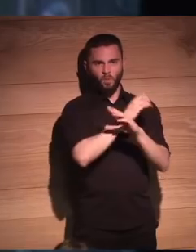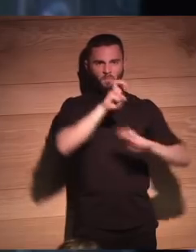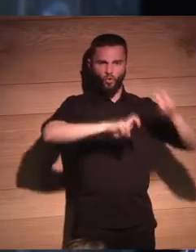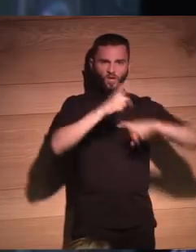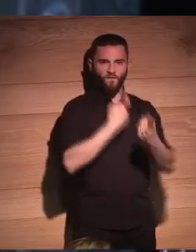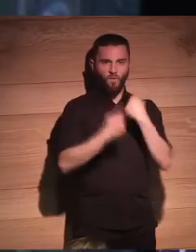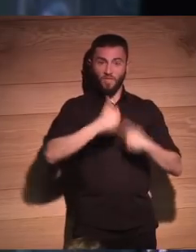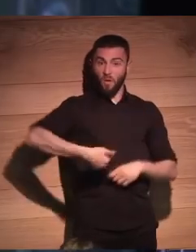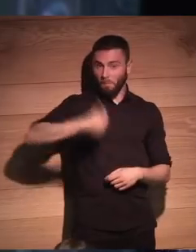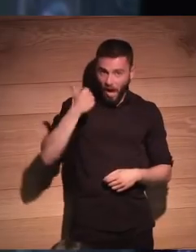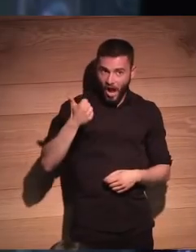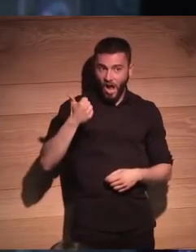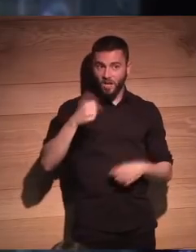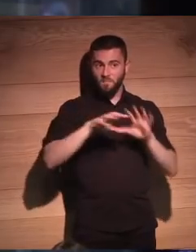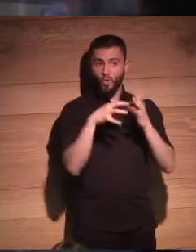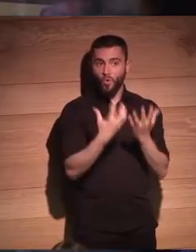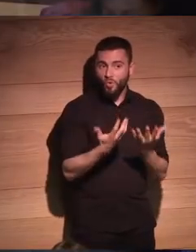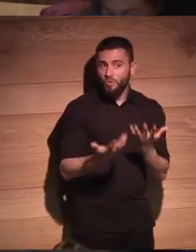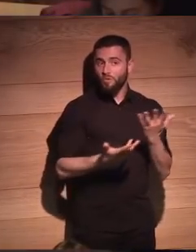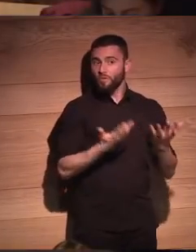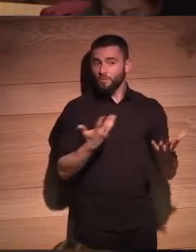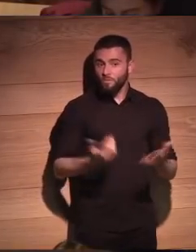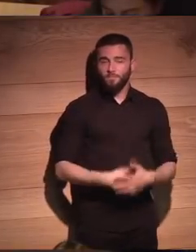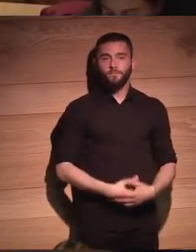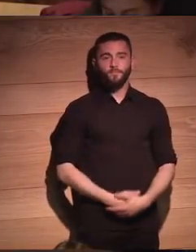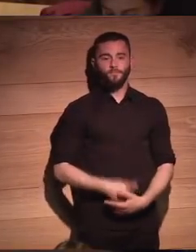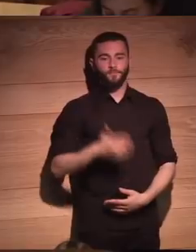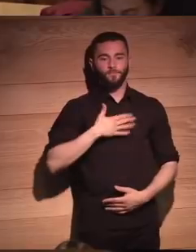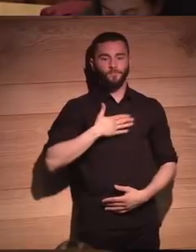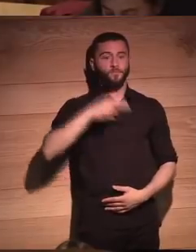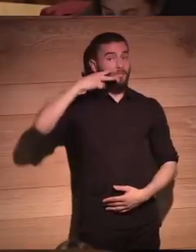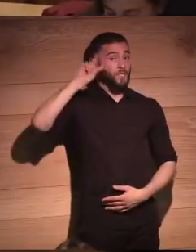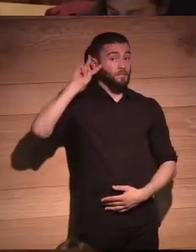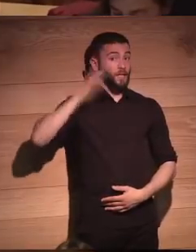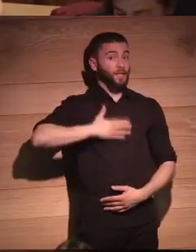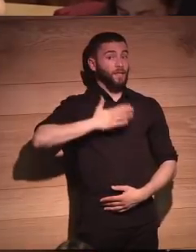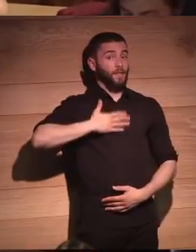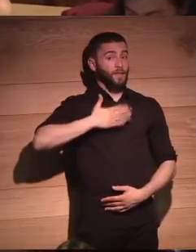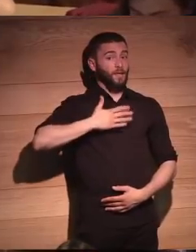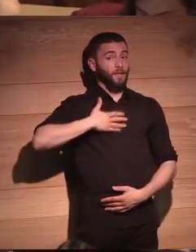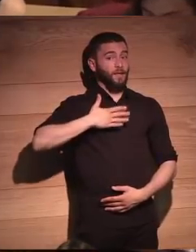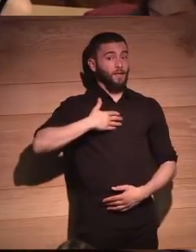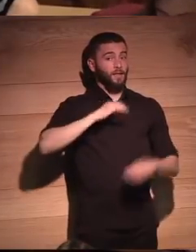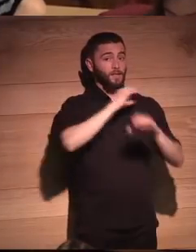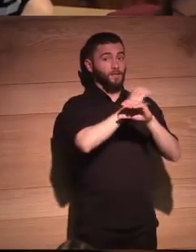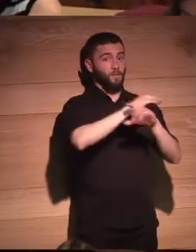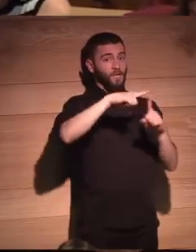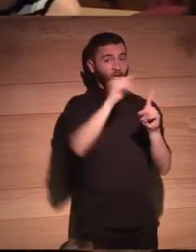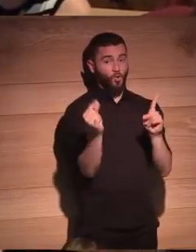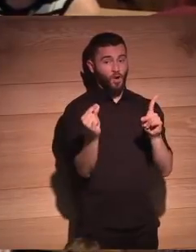información, ver el mundo? Bueno, yo de mi experiencia hablo más de experiencia en cuanto al cómic